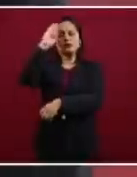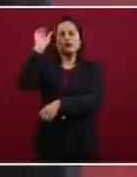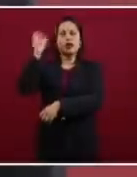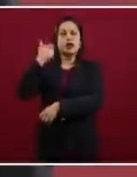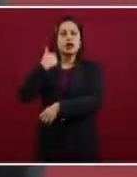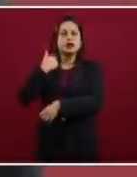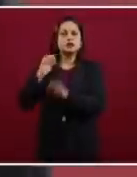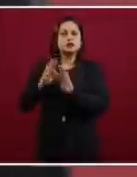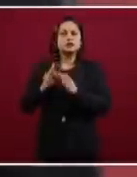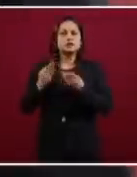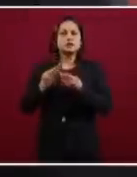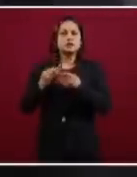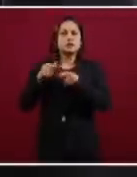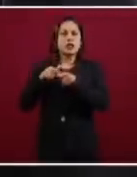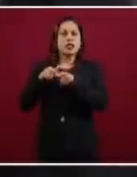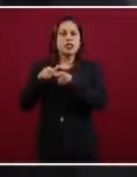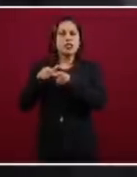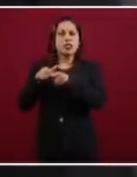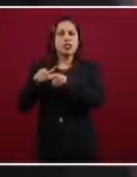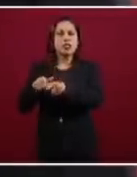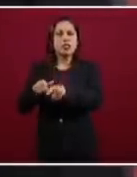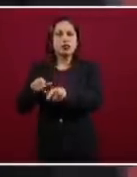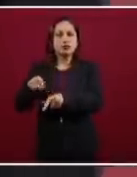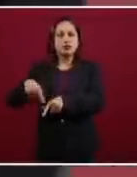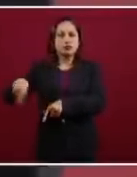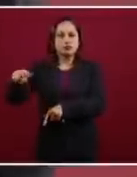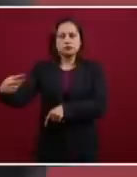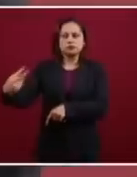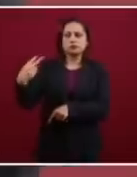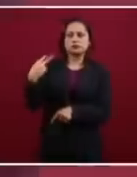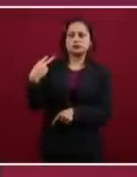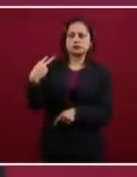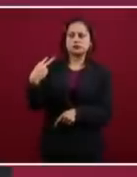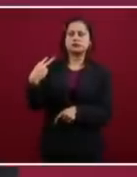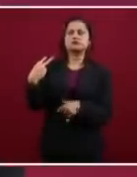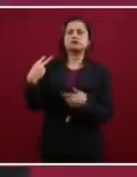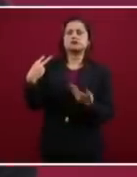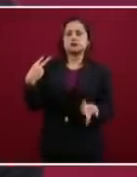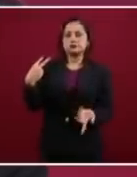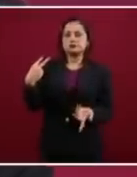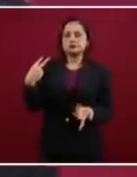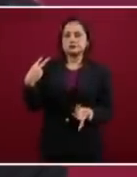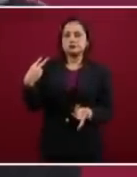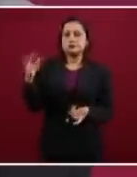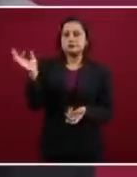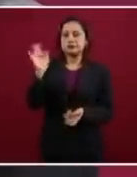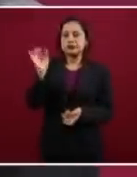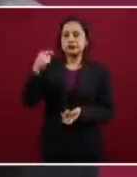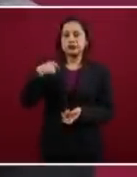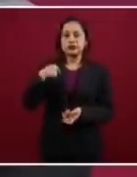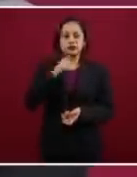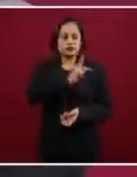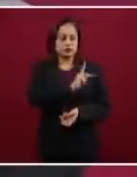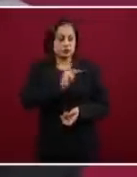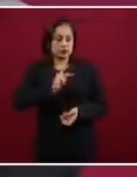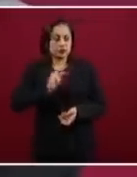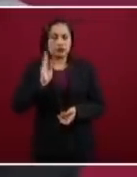pues este me ven como sí yo fuese fox